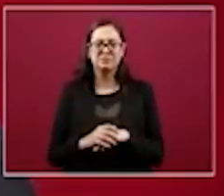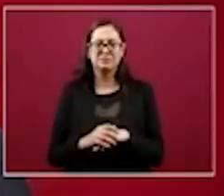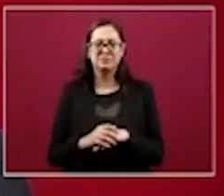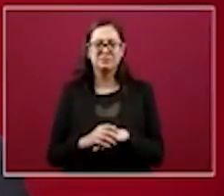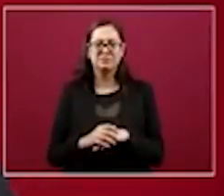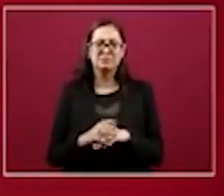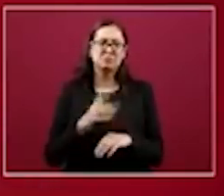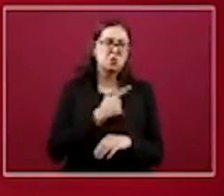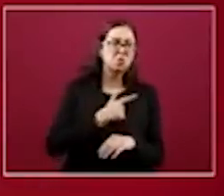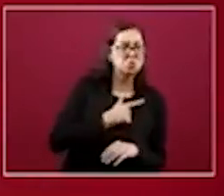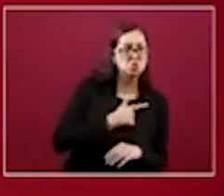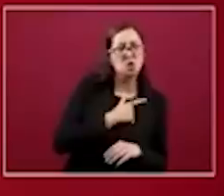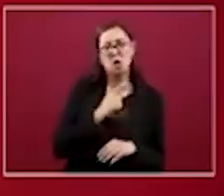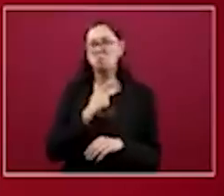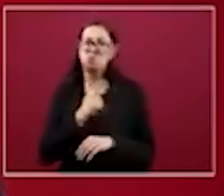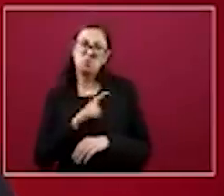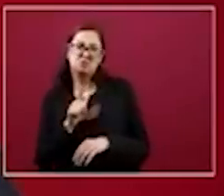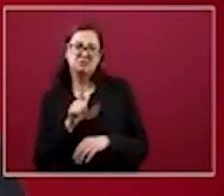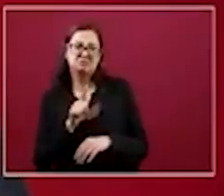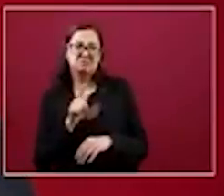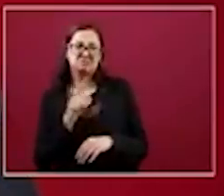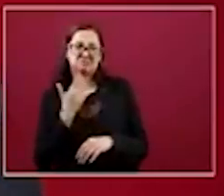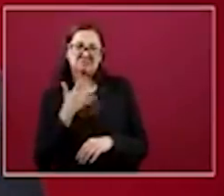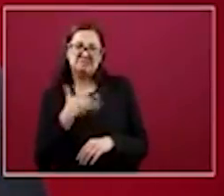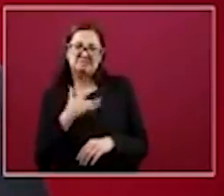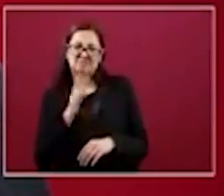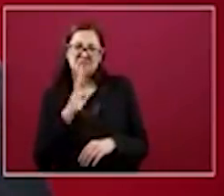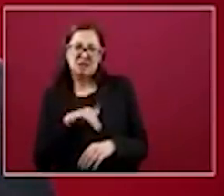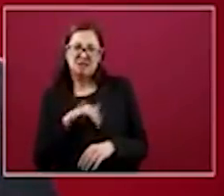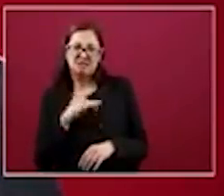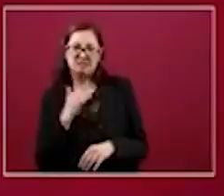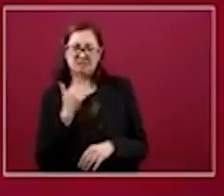gusta o no gusta, si cae bien o no cae bien.